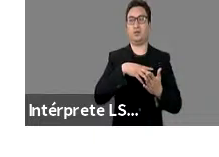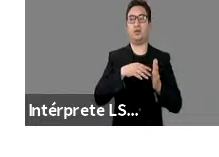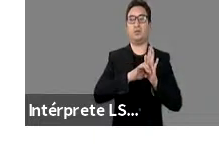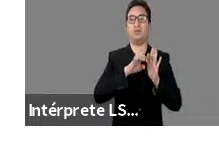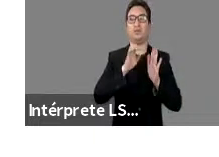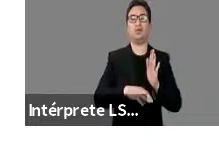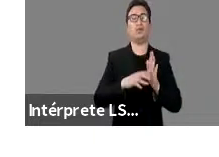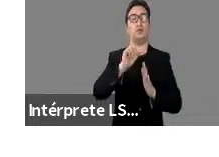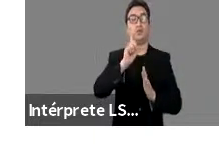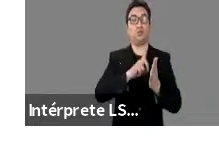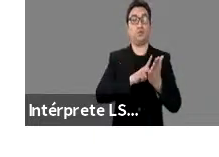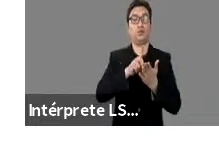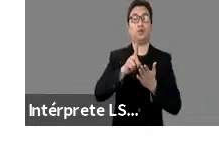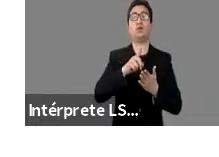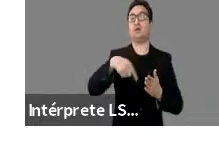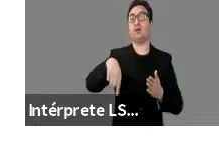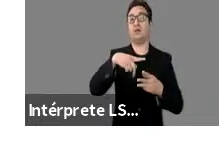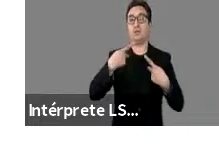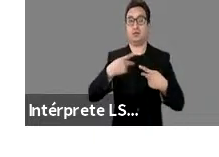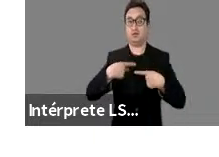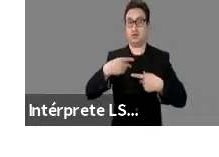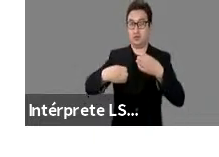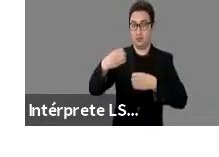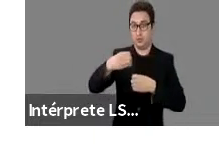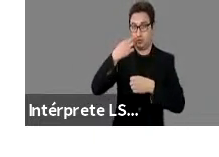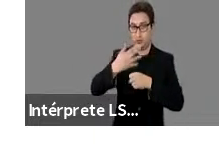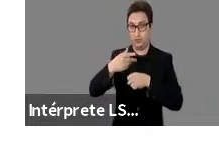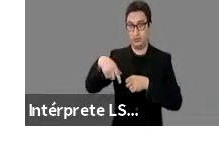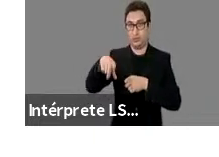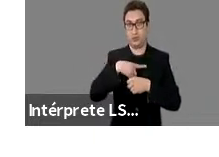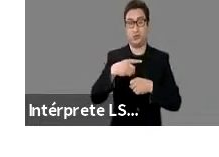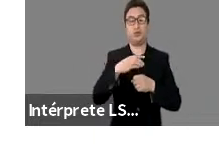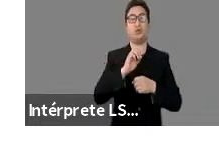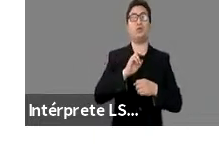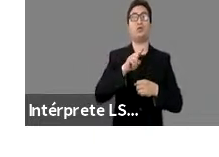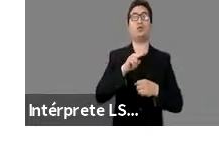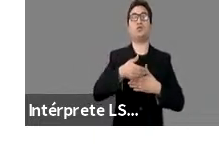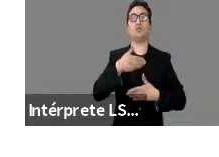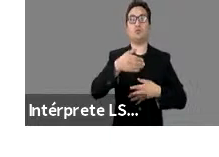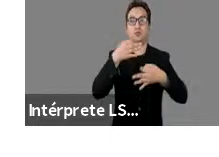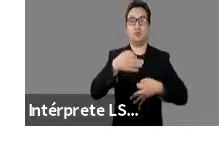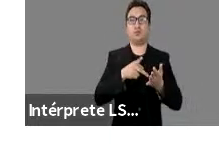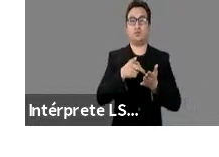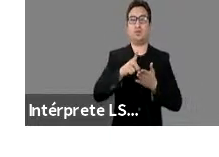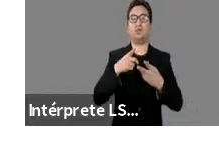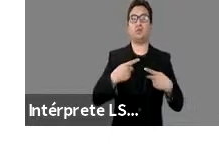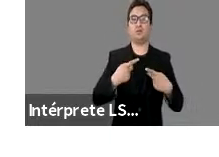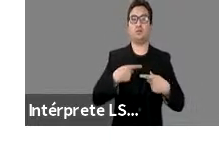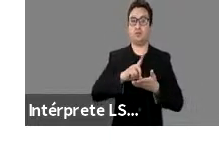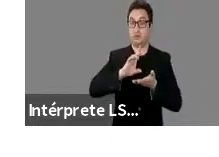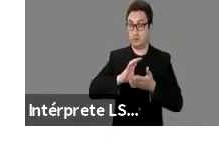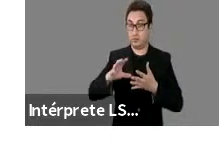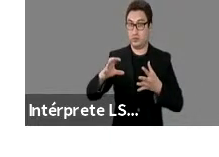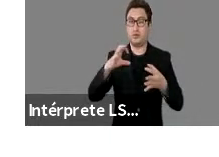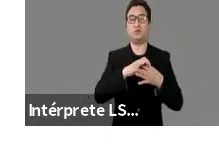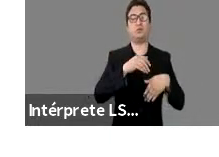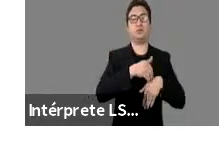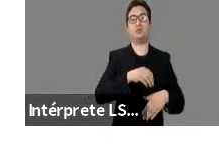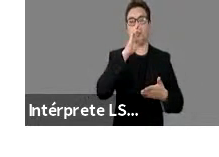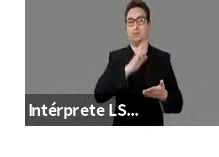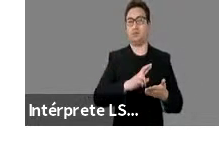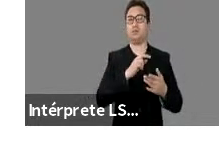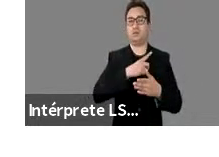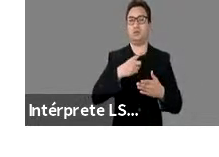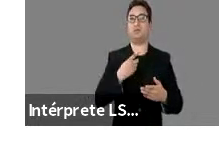deben estar lo más apegadas a la Convención sobre los Derechos de las Personas con Discapacidad. Asimismo, cuando vean que hay